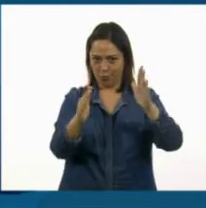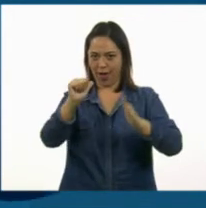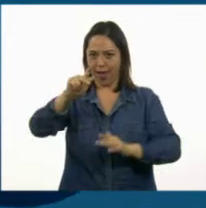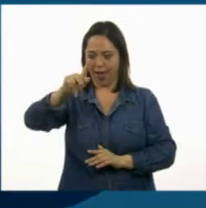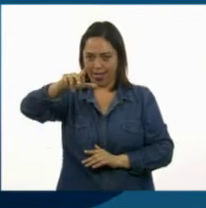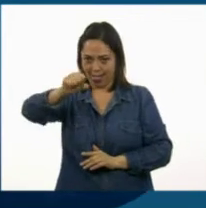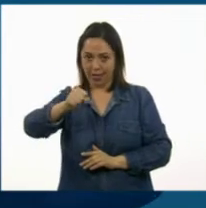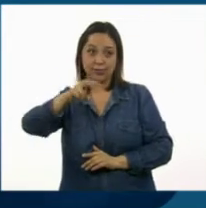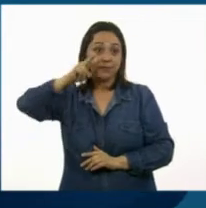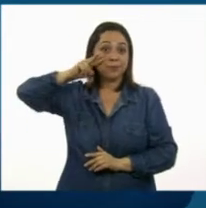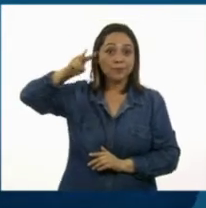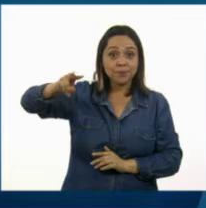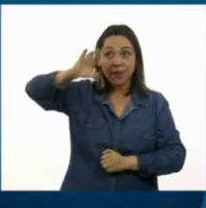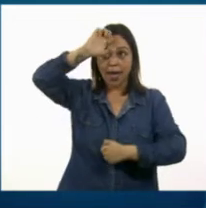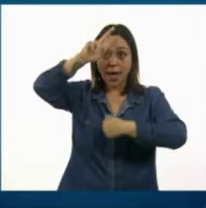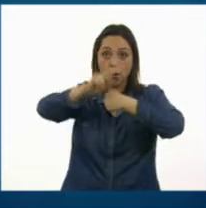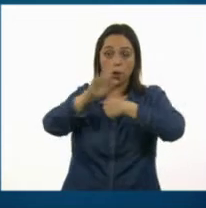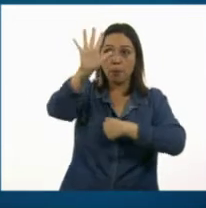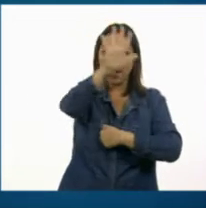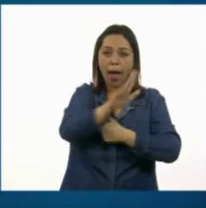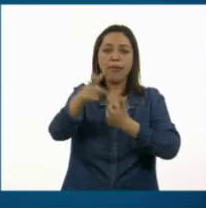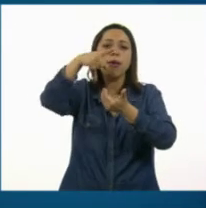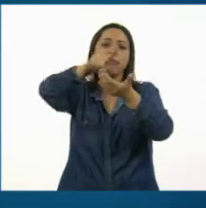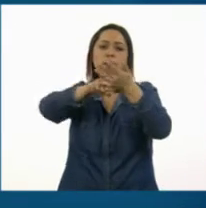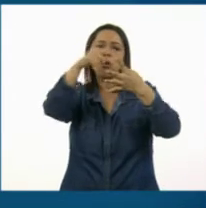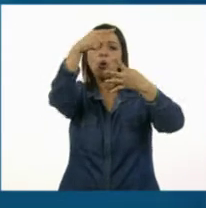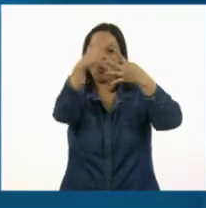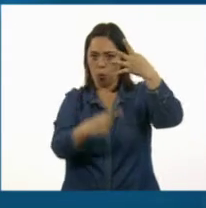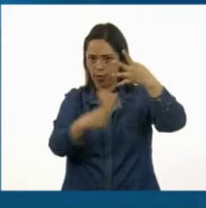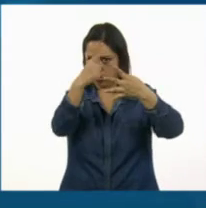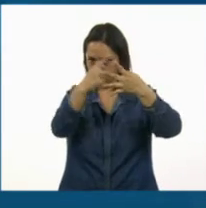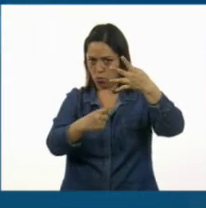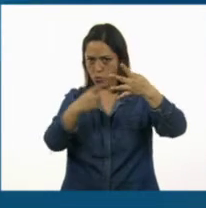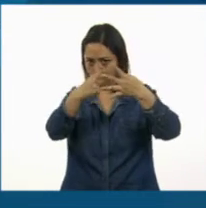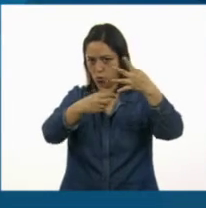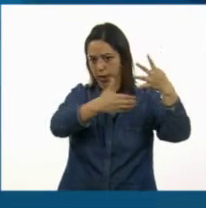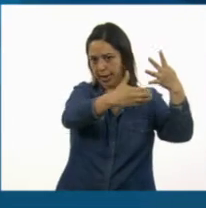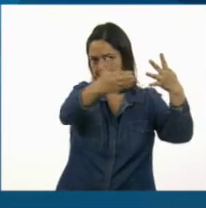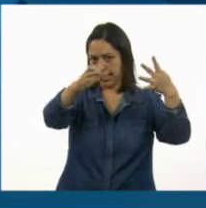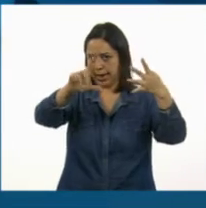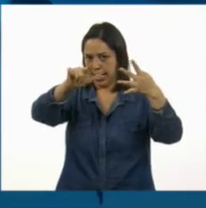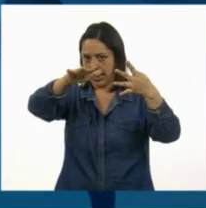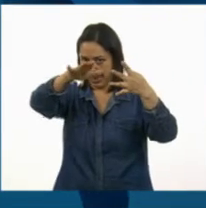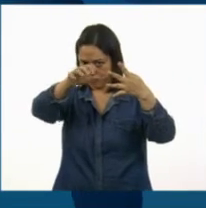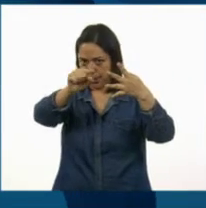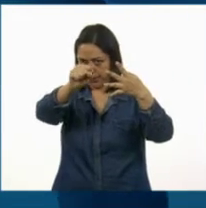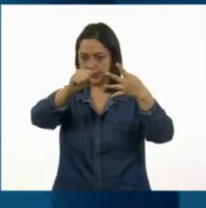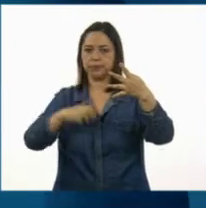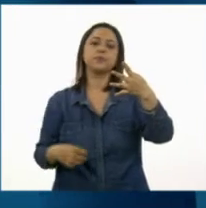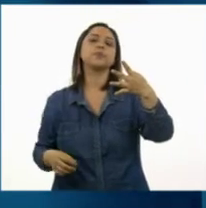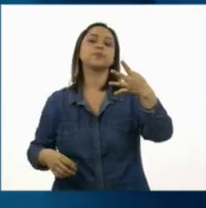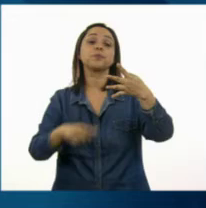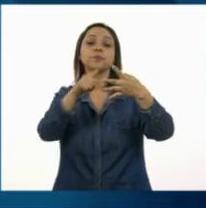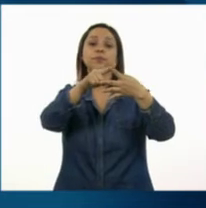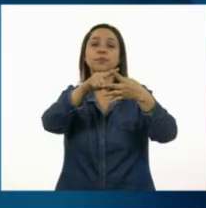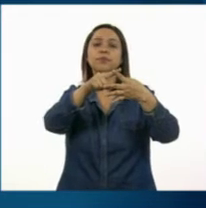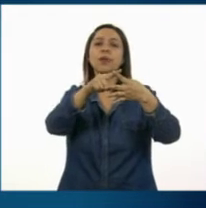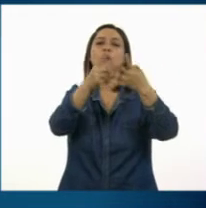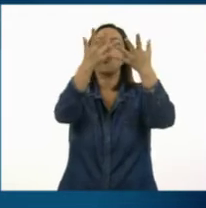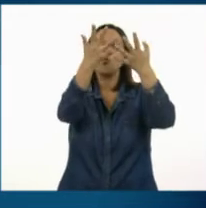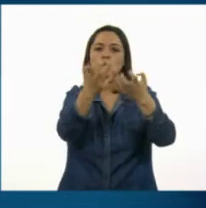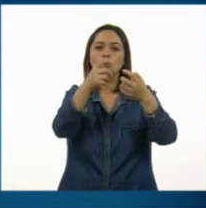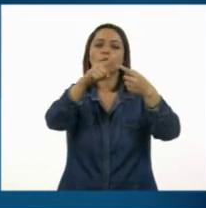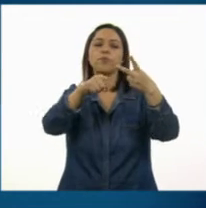pueden observar, en Europa existen 4 grupos de climas. Rápidamente, para que lo entendamos, ubiquen seco,